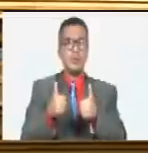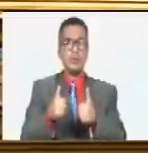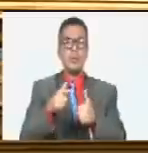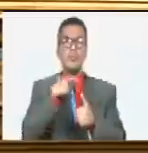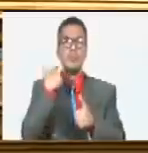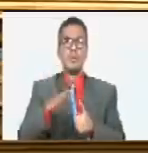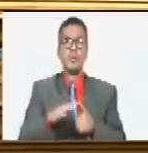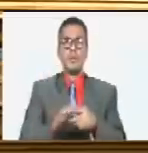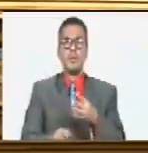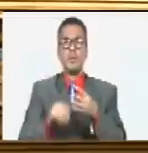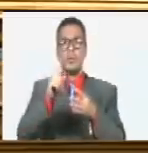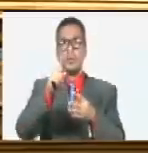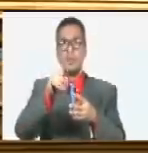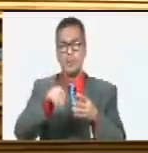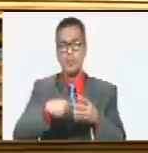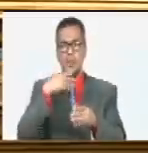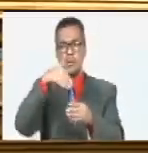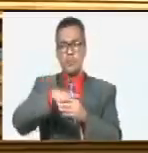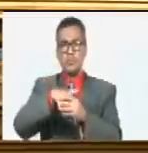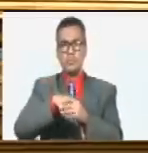pudieran votar.